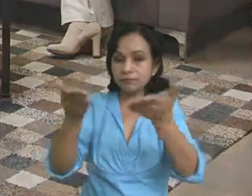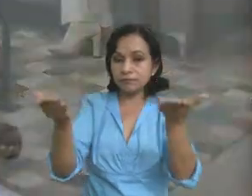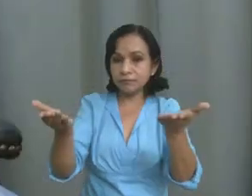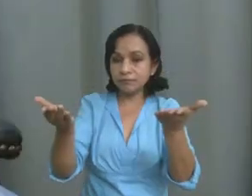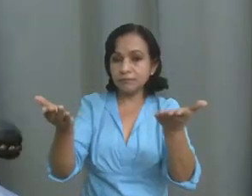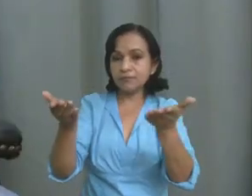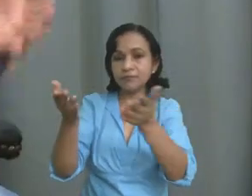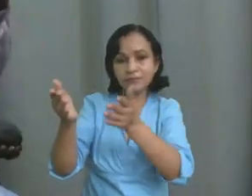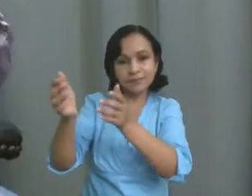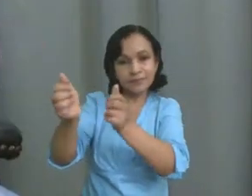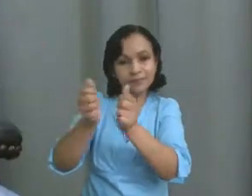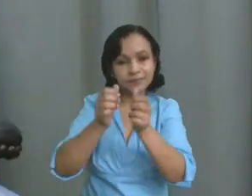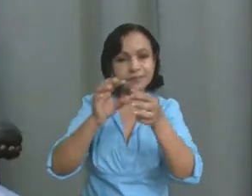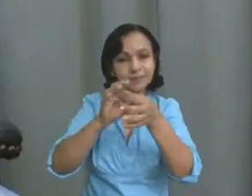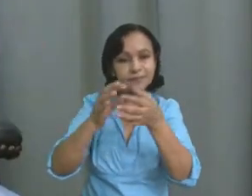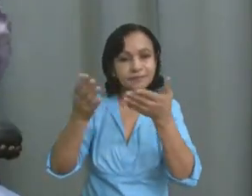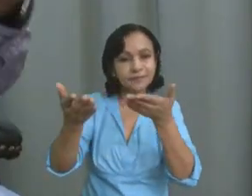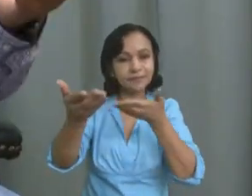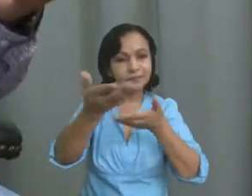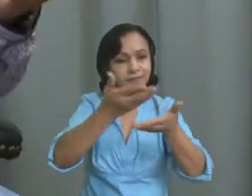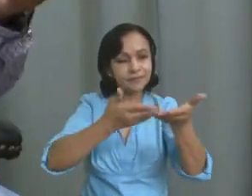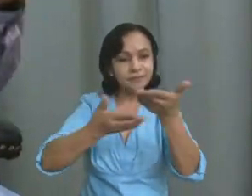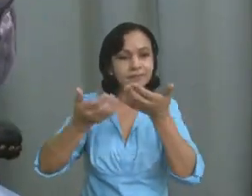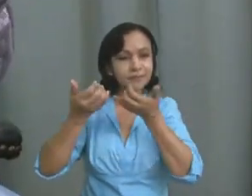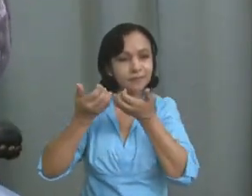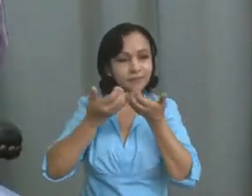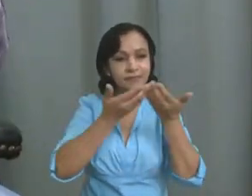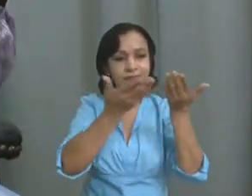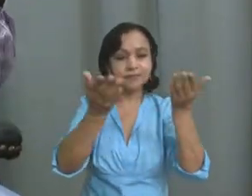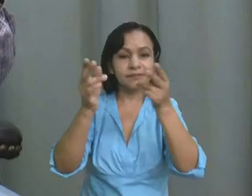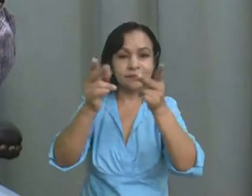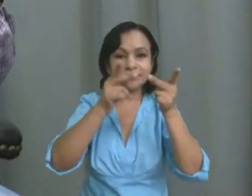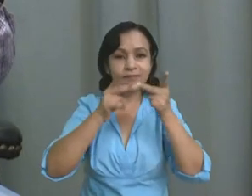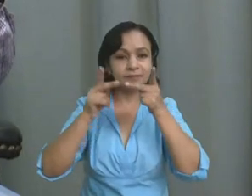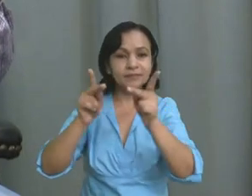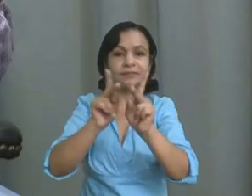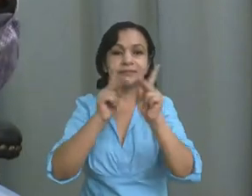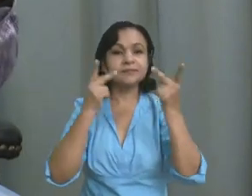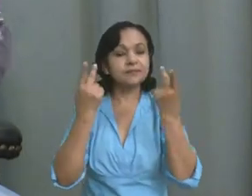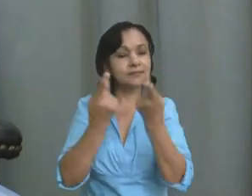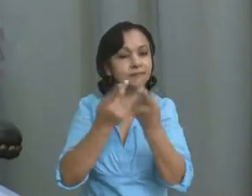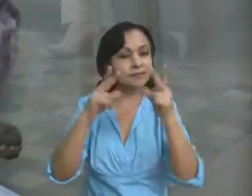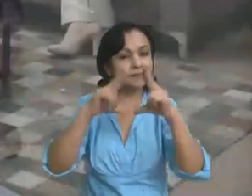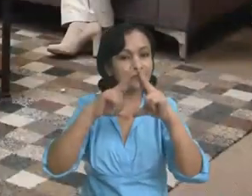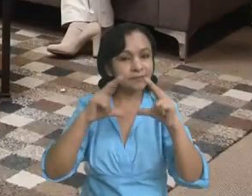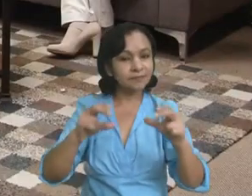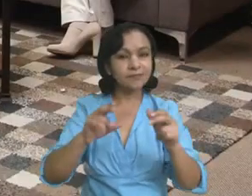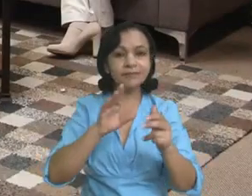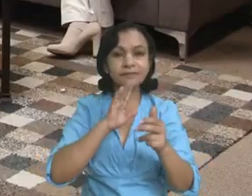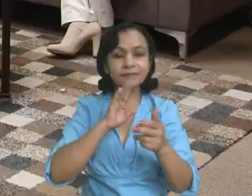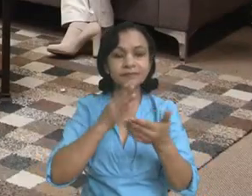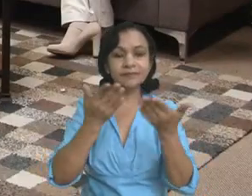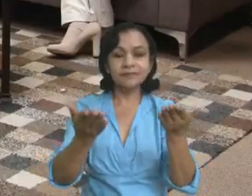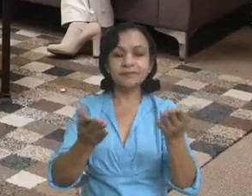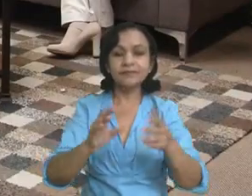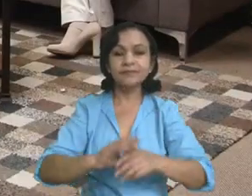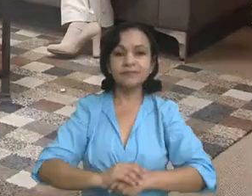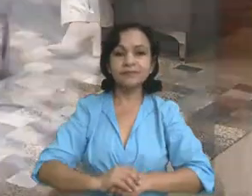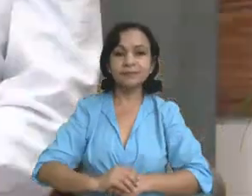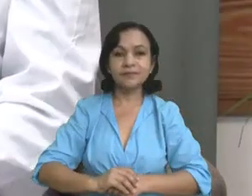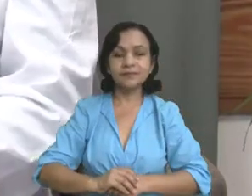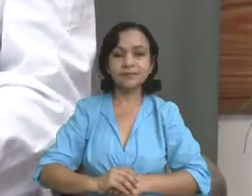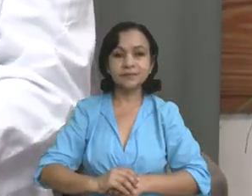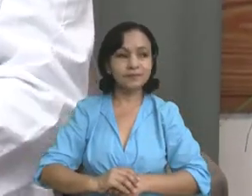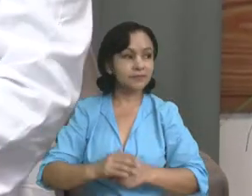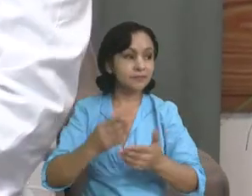aprovechar su compañía. Si usted quiere compartir algún mensaje con nuestra audiencia, con nuestro pueblo, pues tiene un minuto y las cámaras del canal parlamentario para hacerlo.